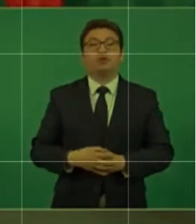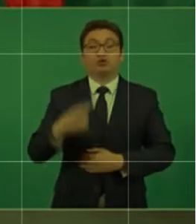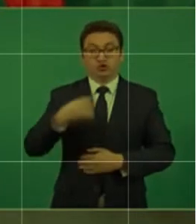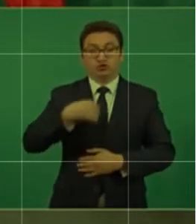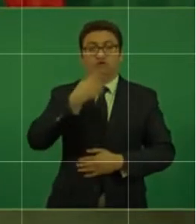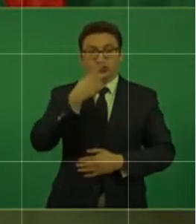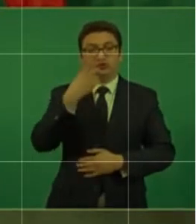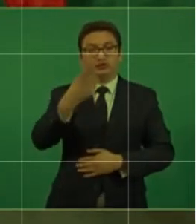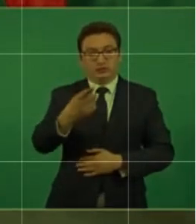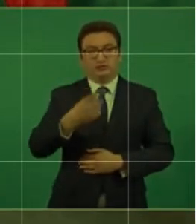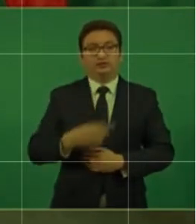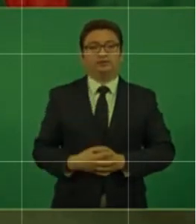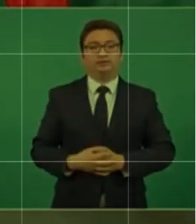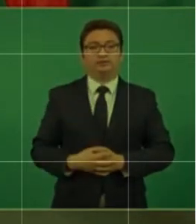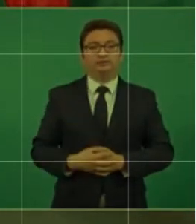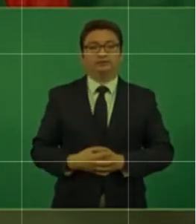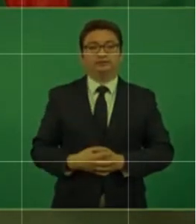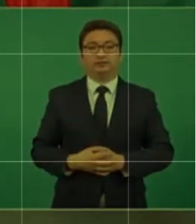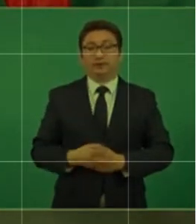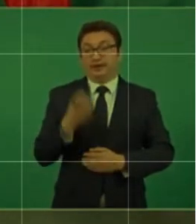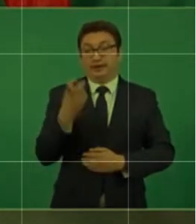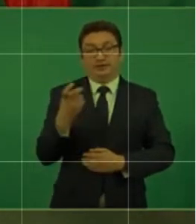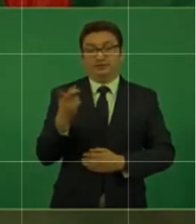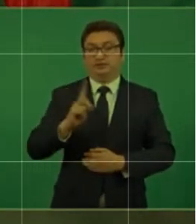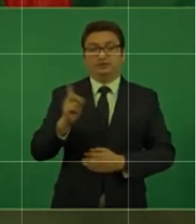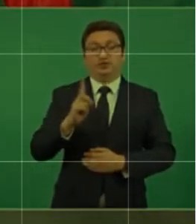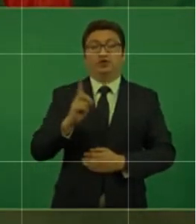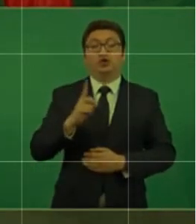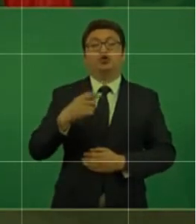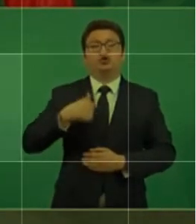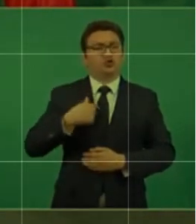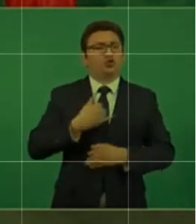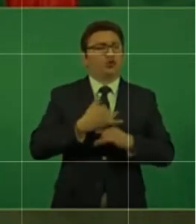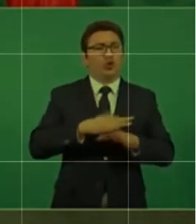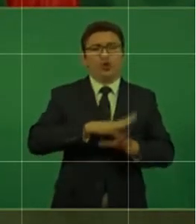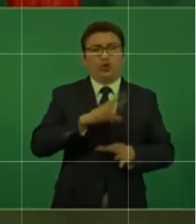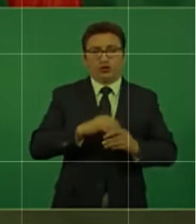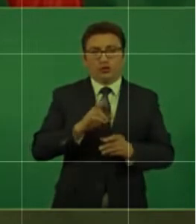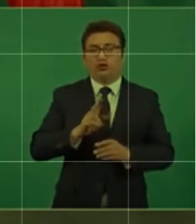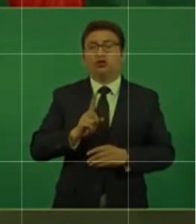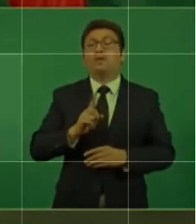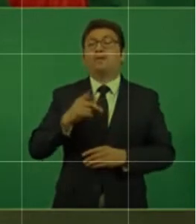que no era así, no tenía todos los elementos.